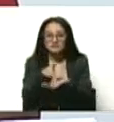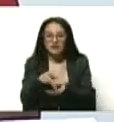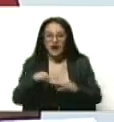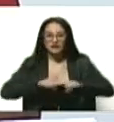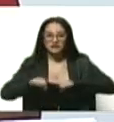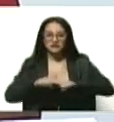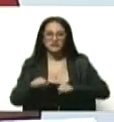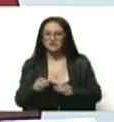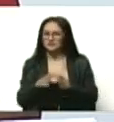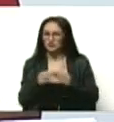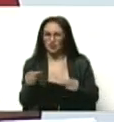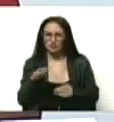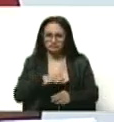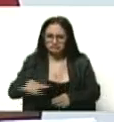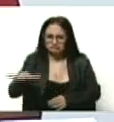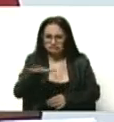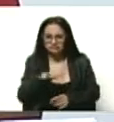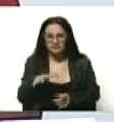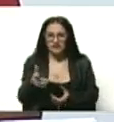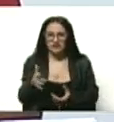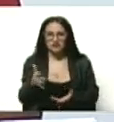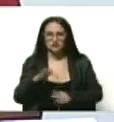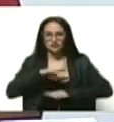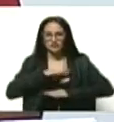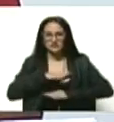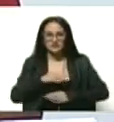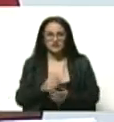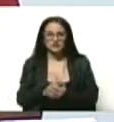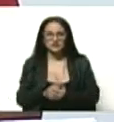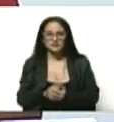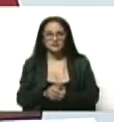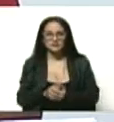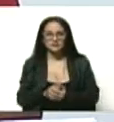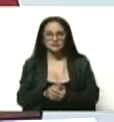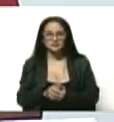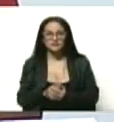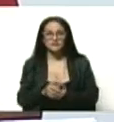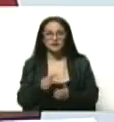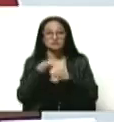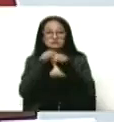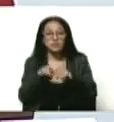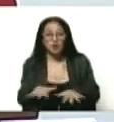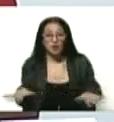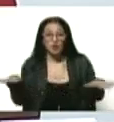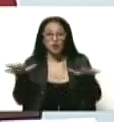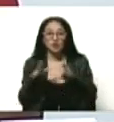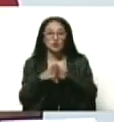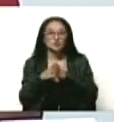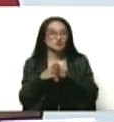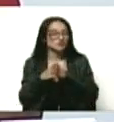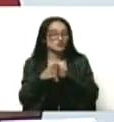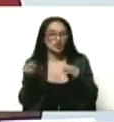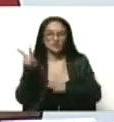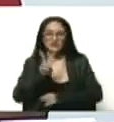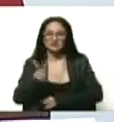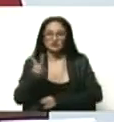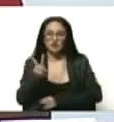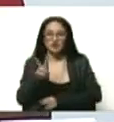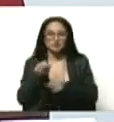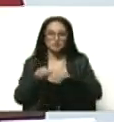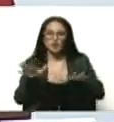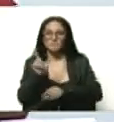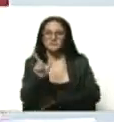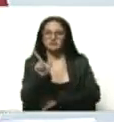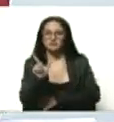activa. En otras palabras, estaremos desplegados por todos los rincones de esta patria. Con